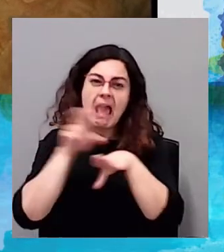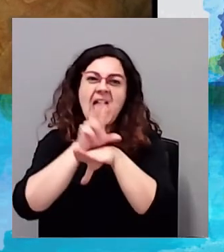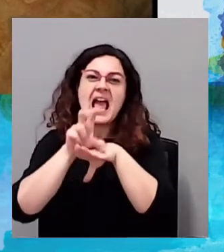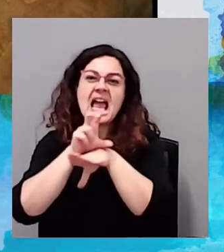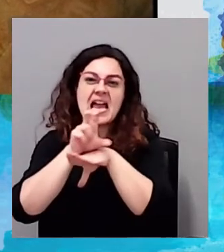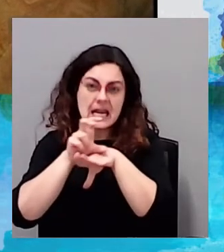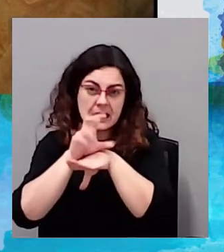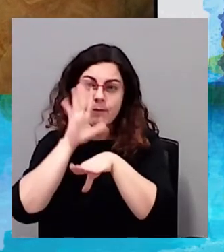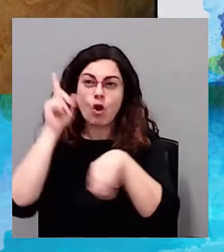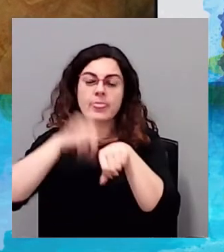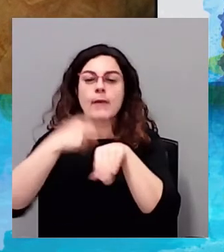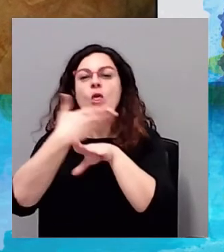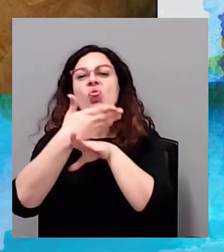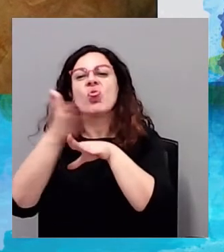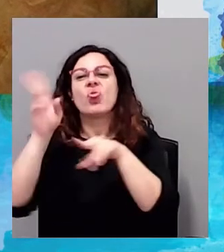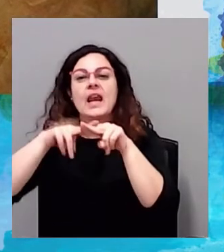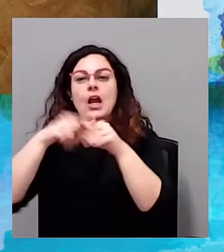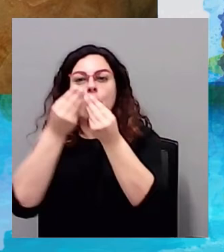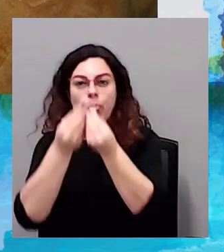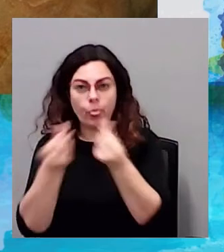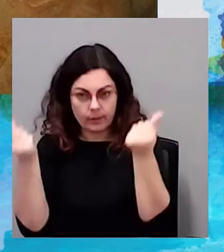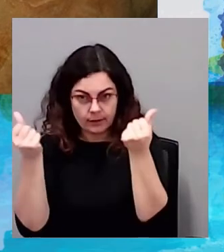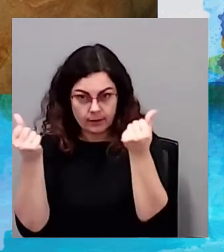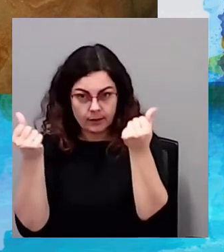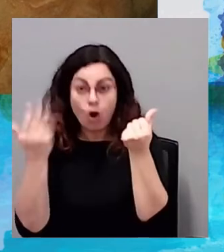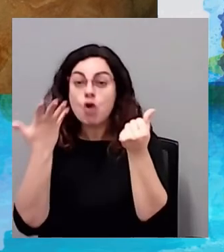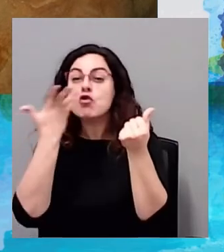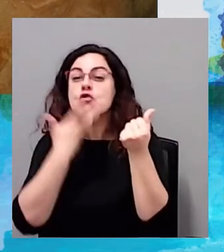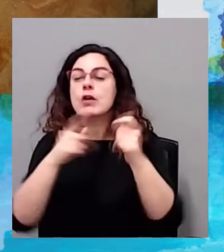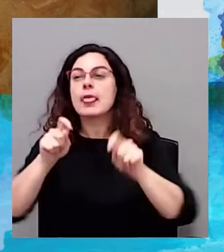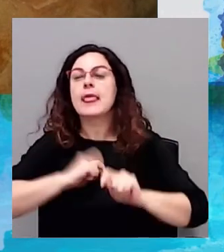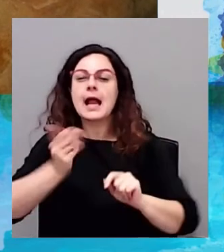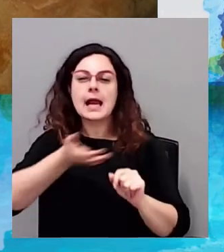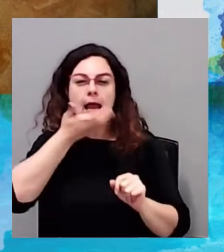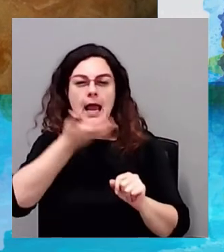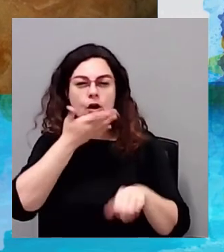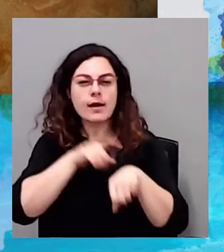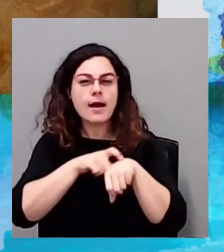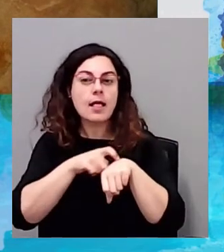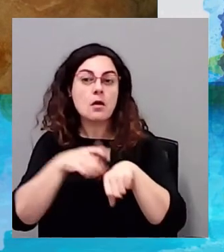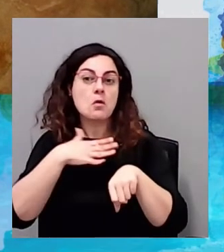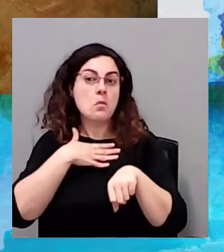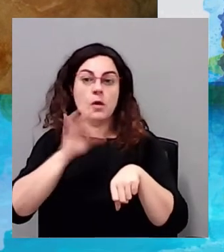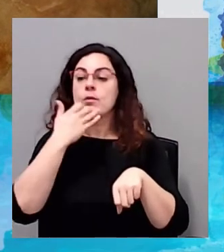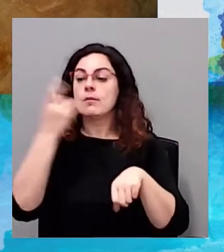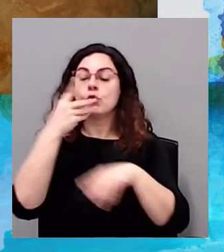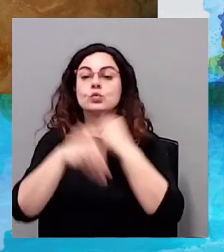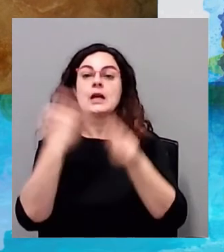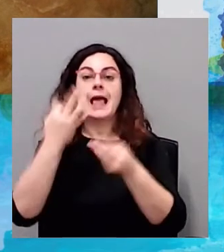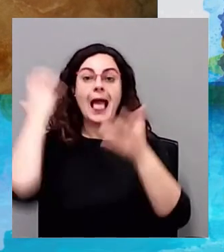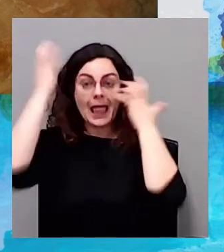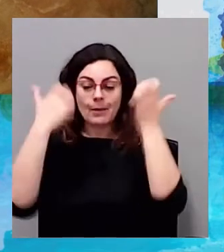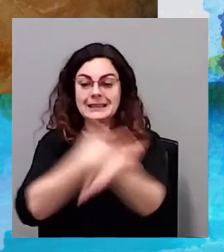desgastadas. Estos pigmentos cálidos, tan característicos, pueden proceder de la sangre de animales, de la propia